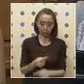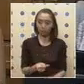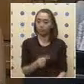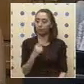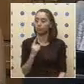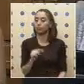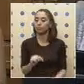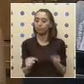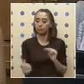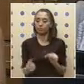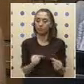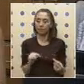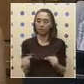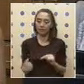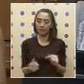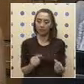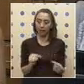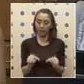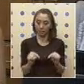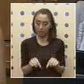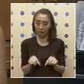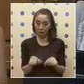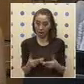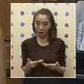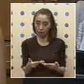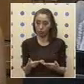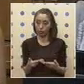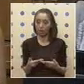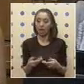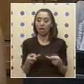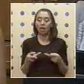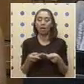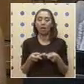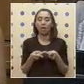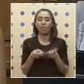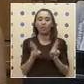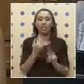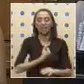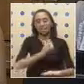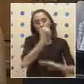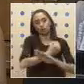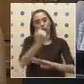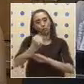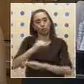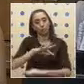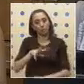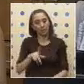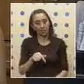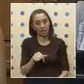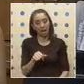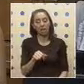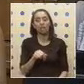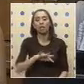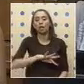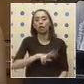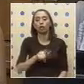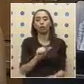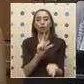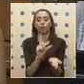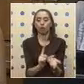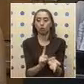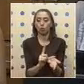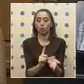el debate que está teniendo lugar ahora a propósito del derecho penal y el robo en lugar